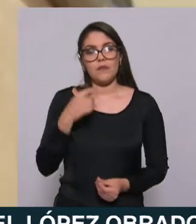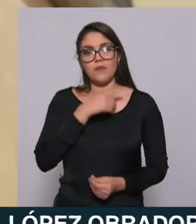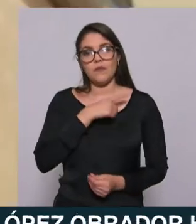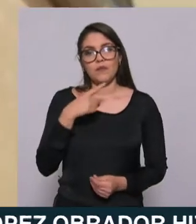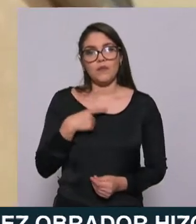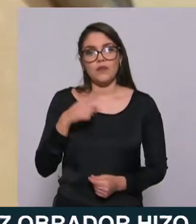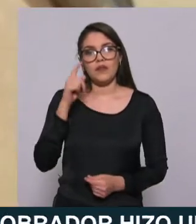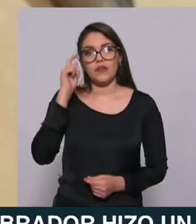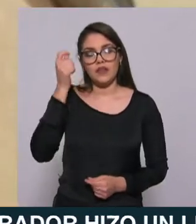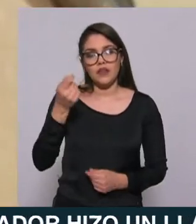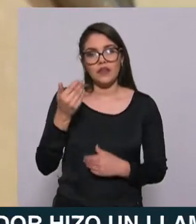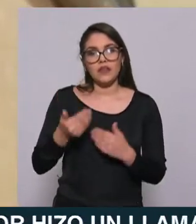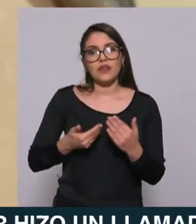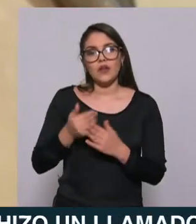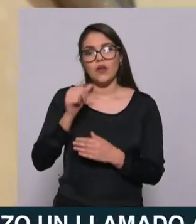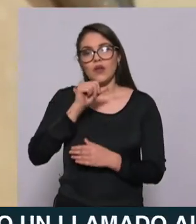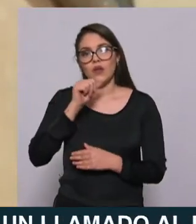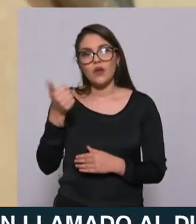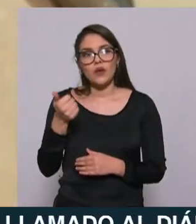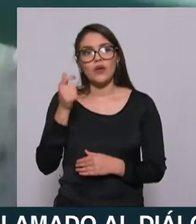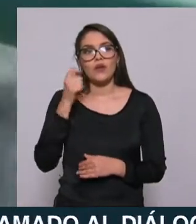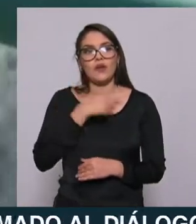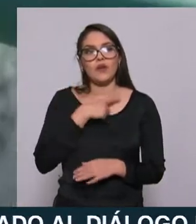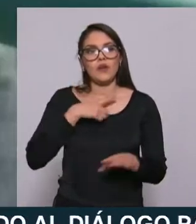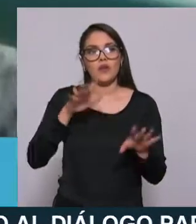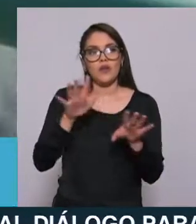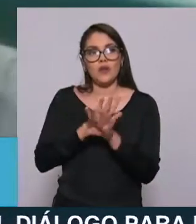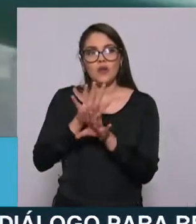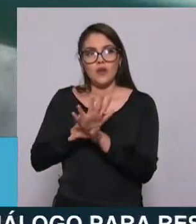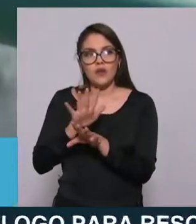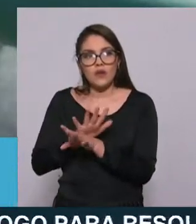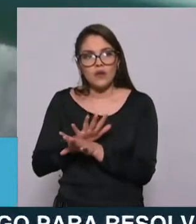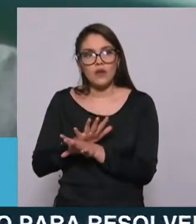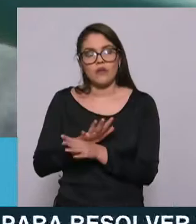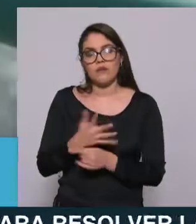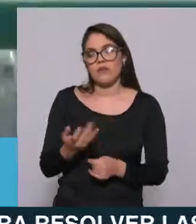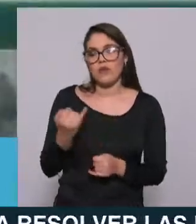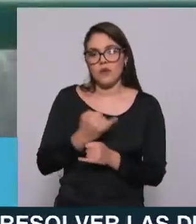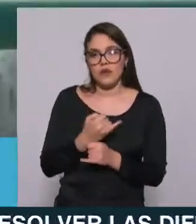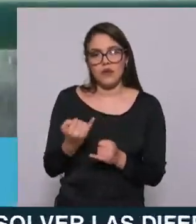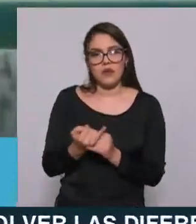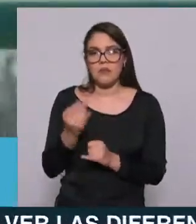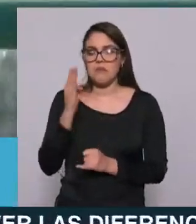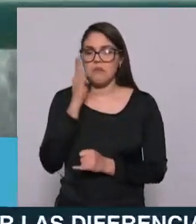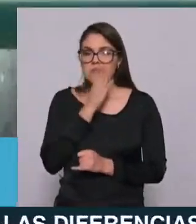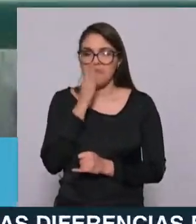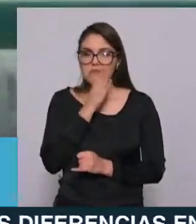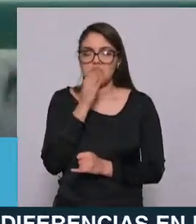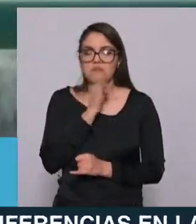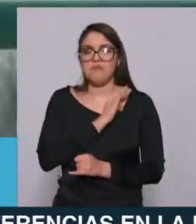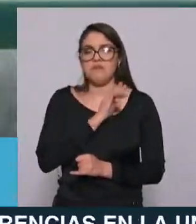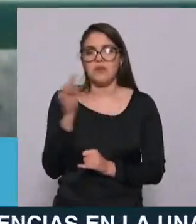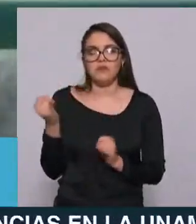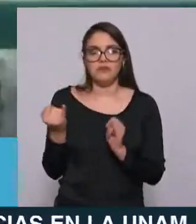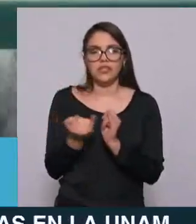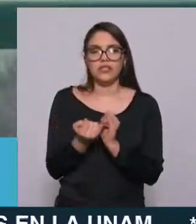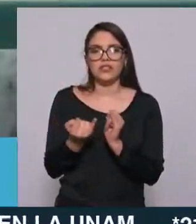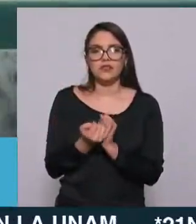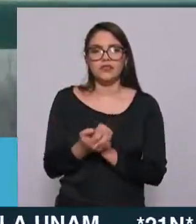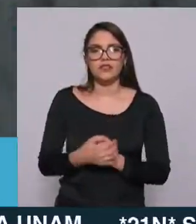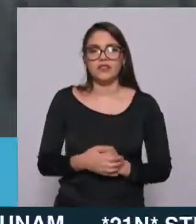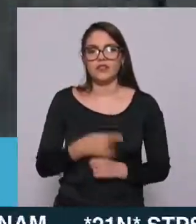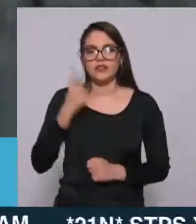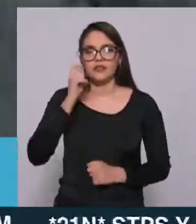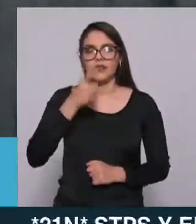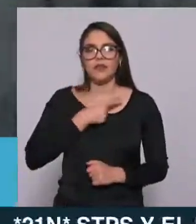meter realmente las correcciones que en la práctica ha sido mala, para que realmente se tomen estas correcciones